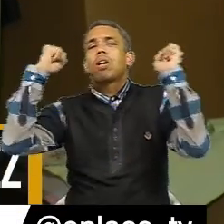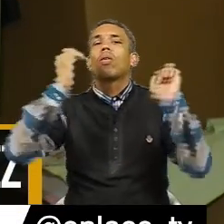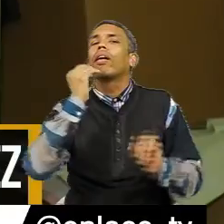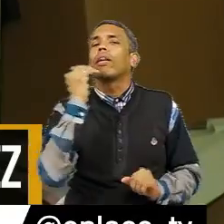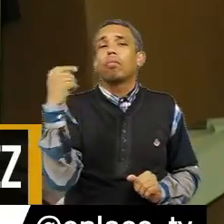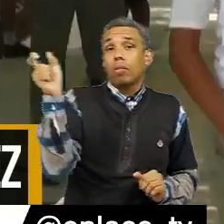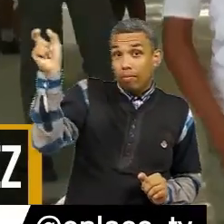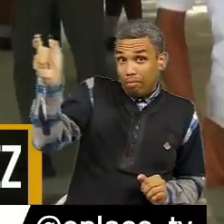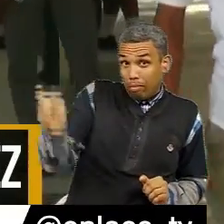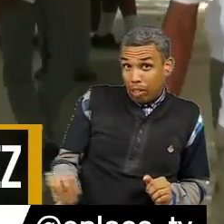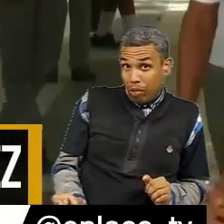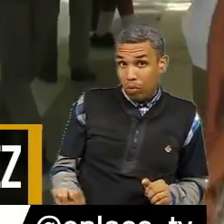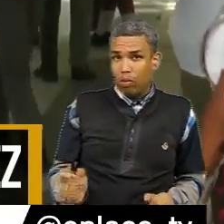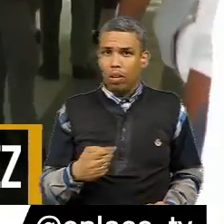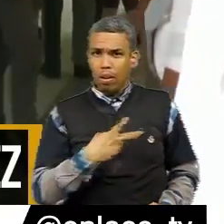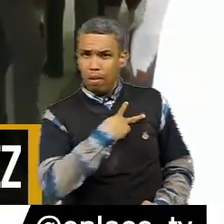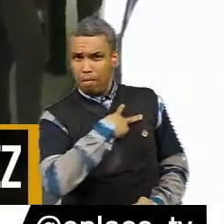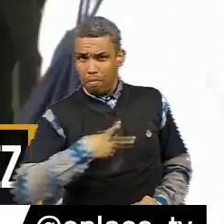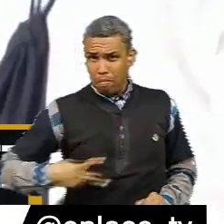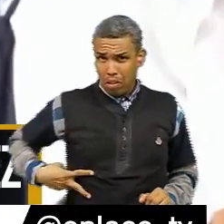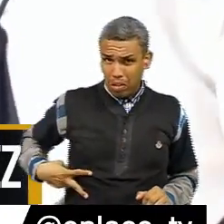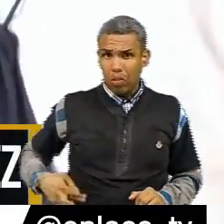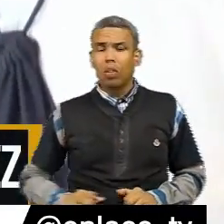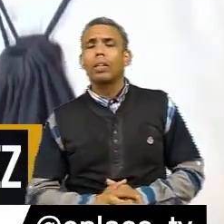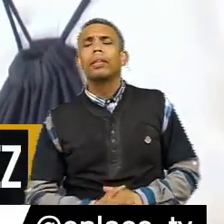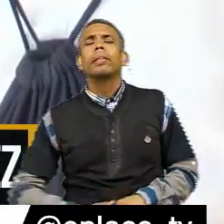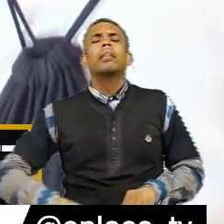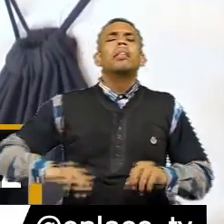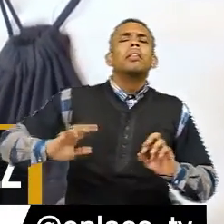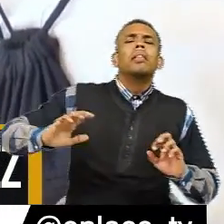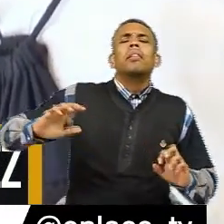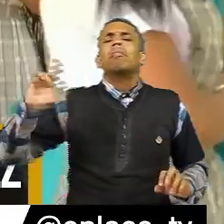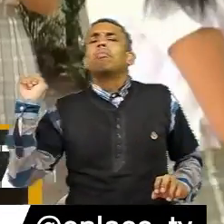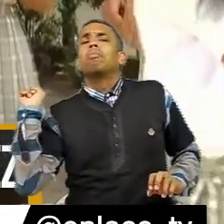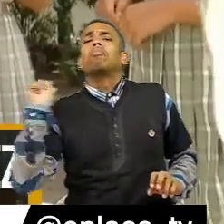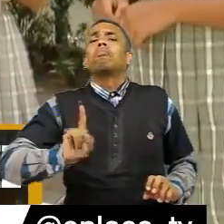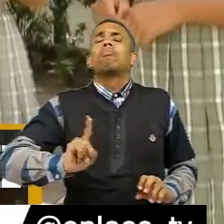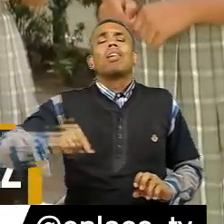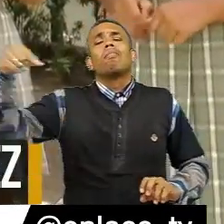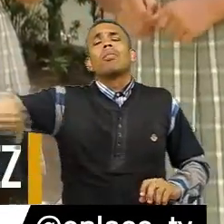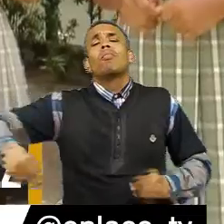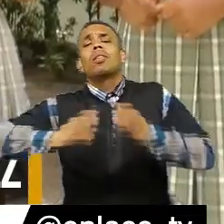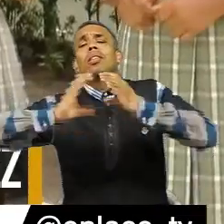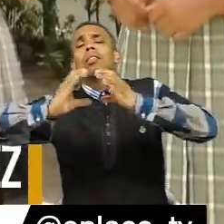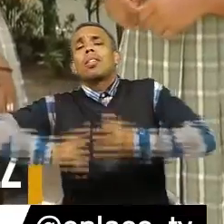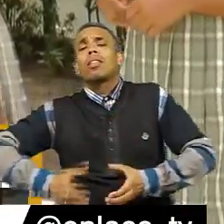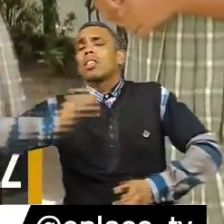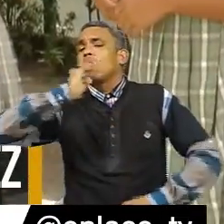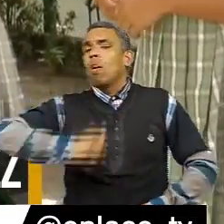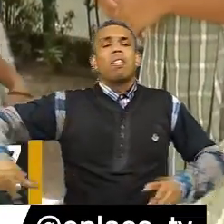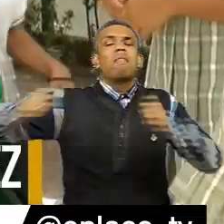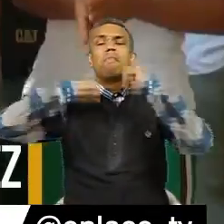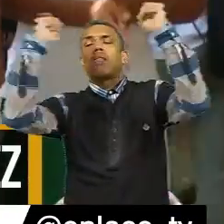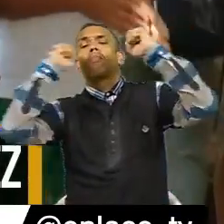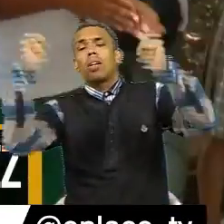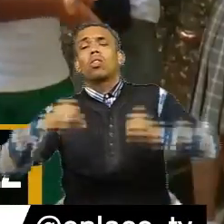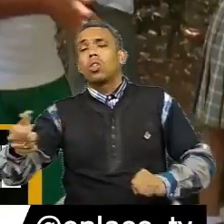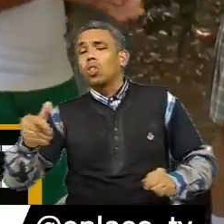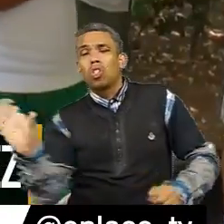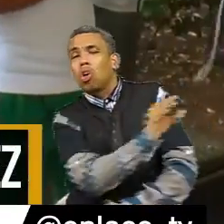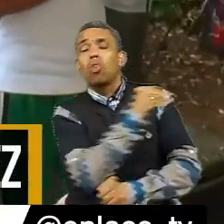mañana, pasar por los salones y enviar los estudiantes para la casa y además decir que están en paro, porque no se reunió